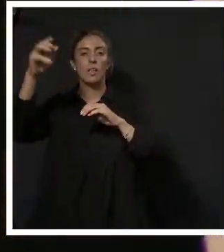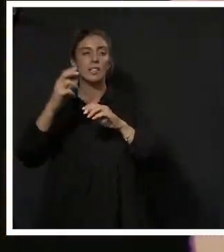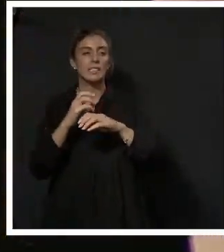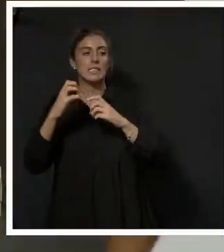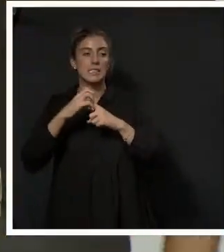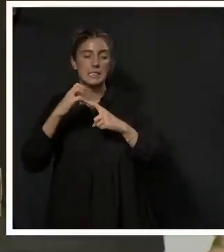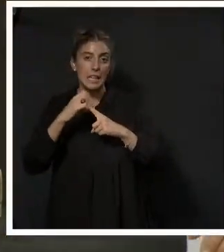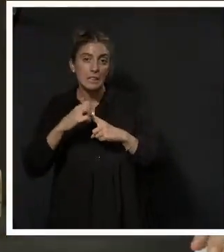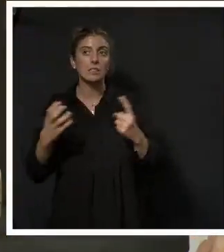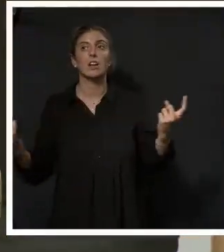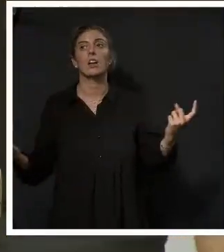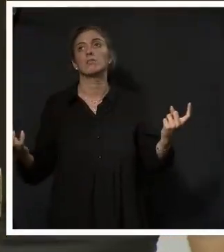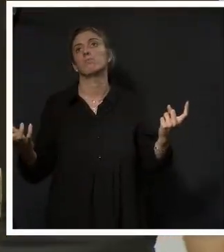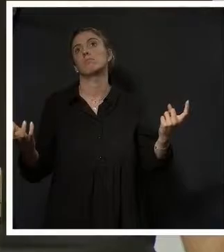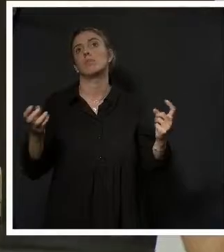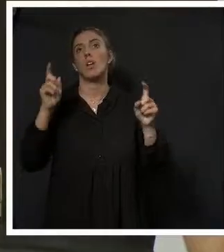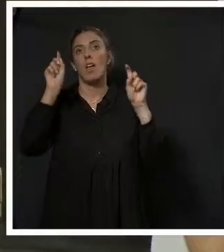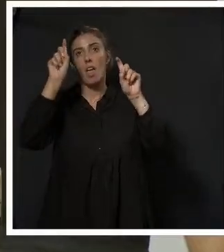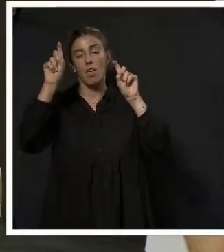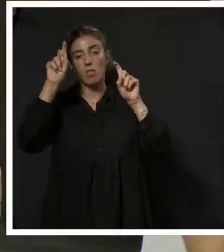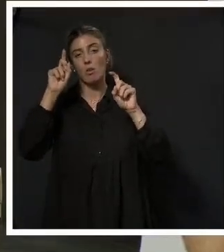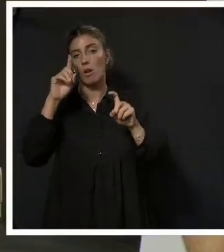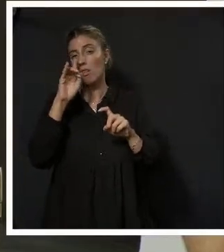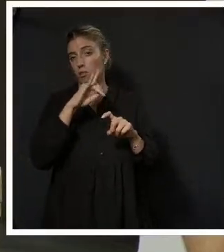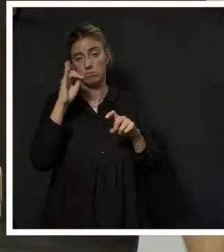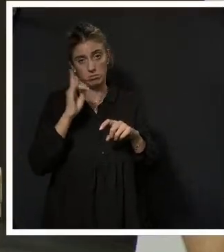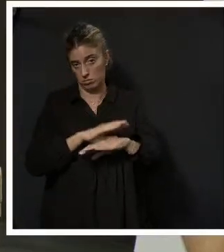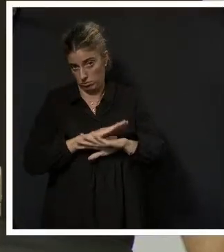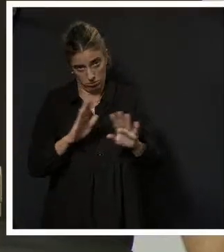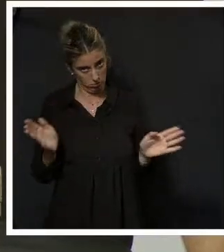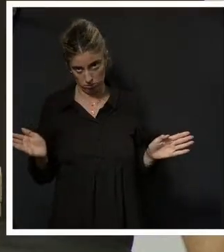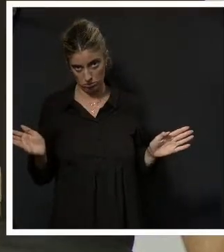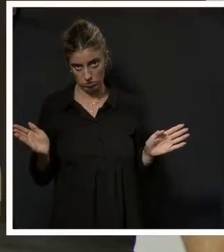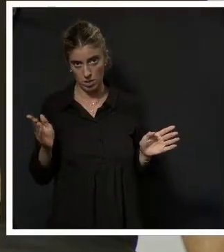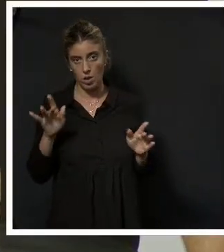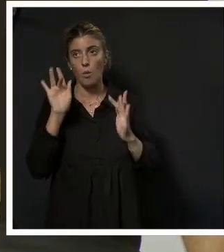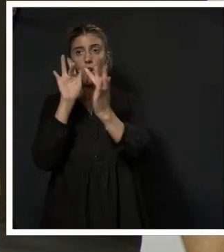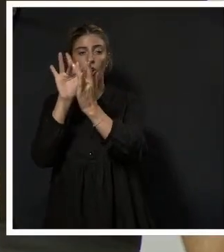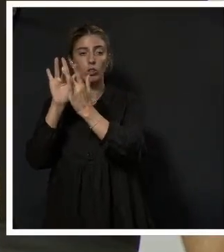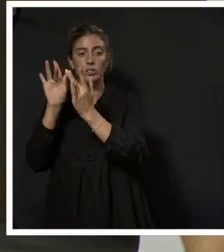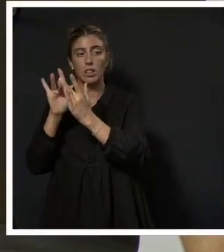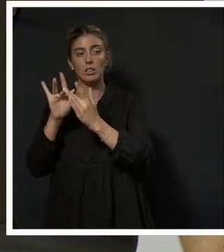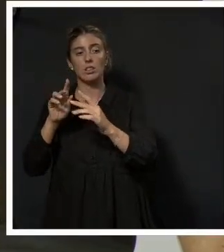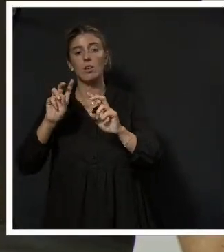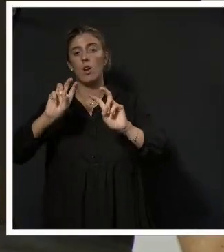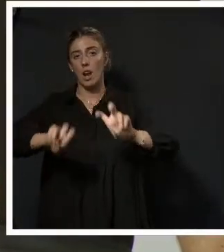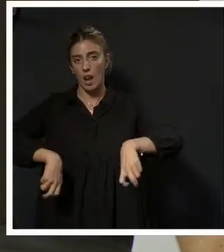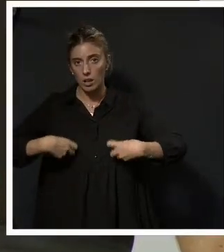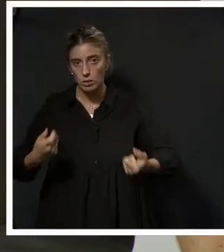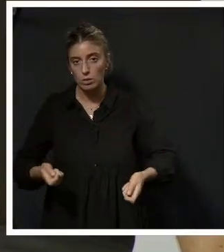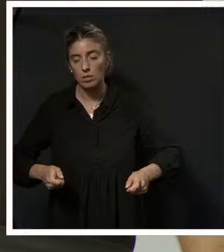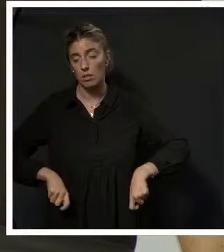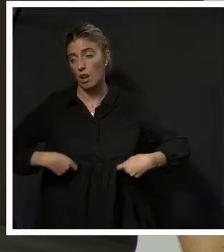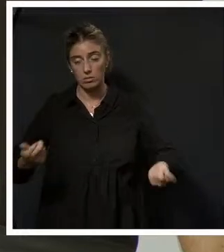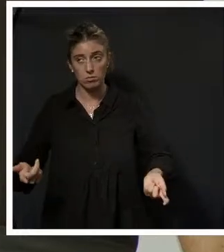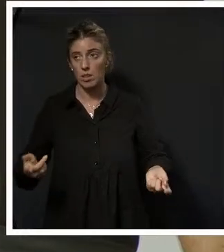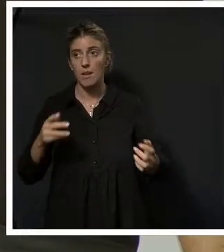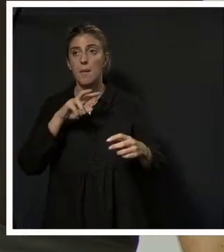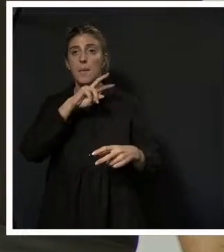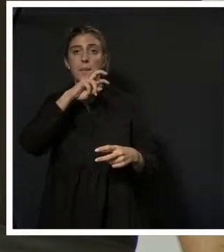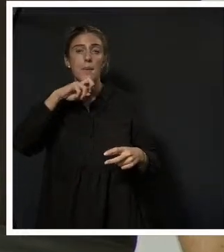una una educación envidiable en ese aspecto no muy en contacto con naturaleza Ecos valores